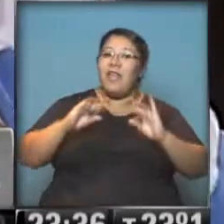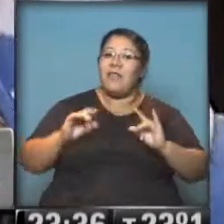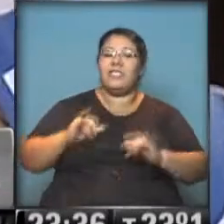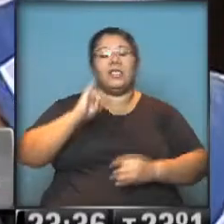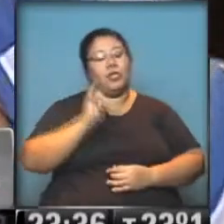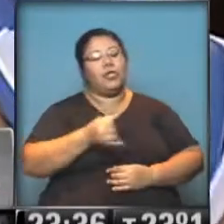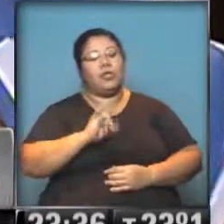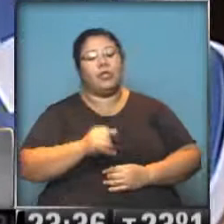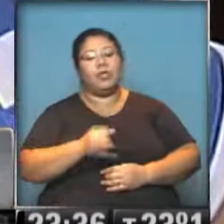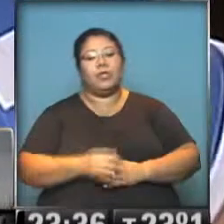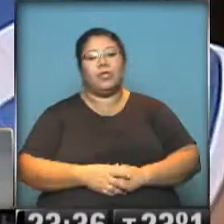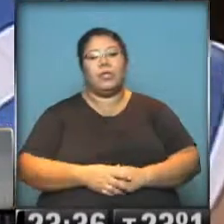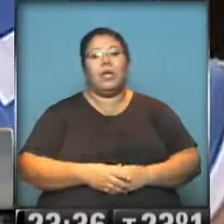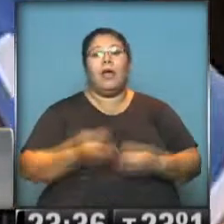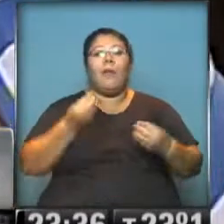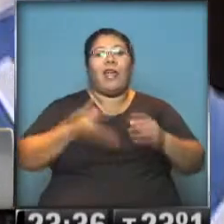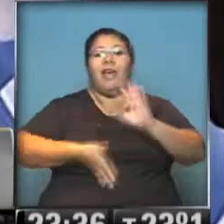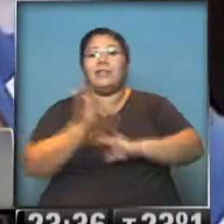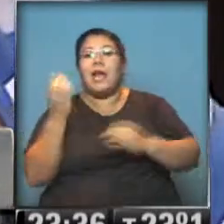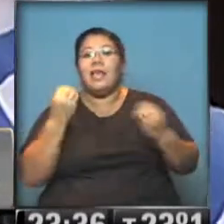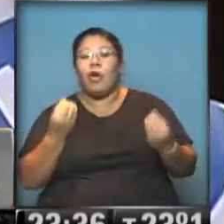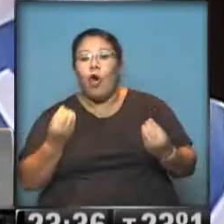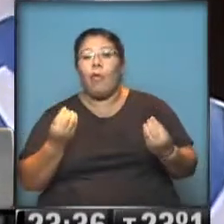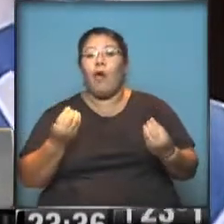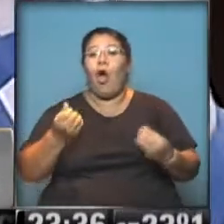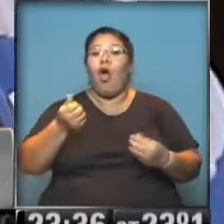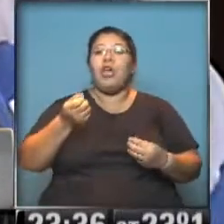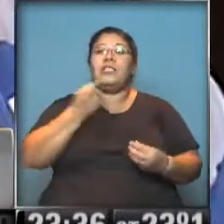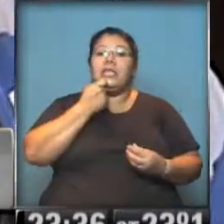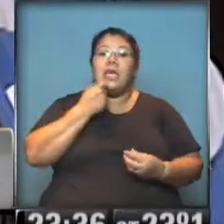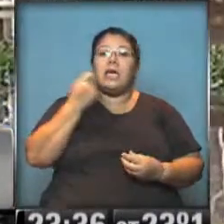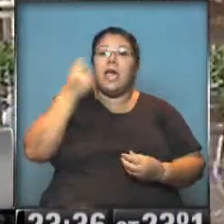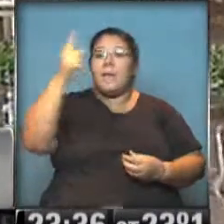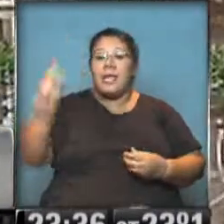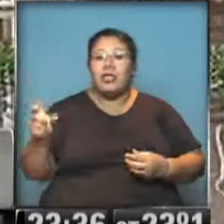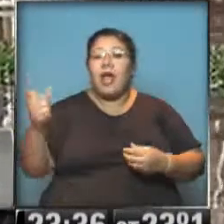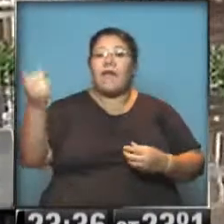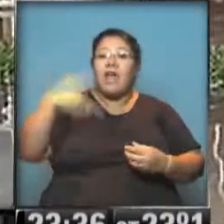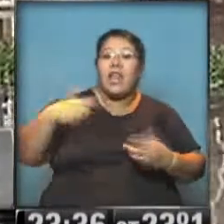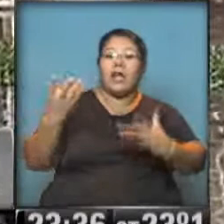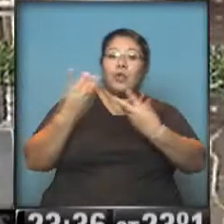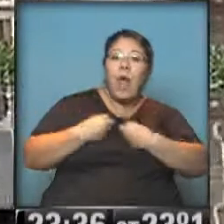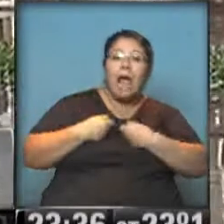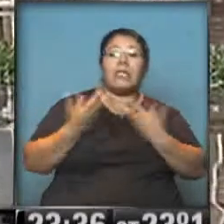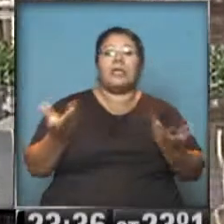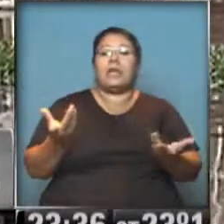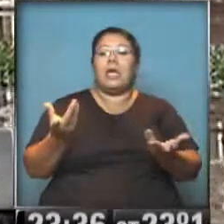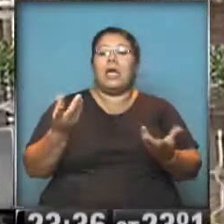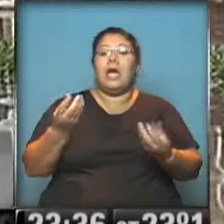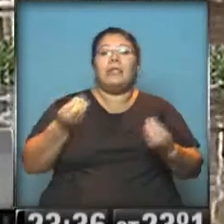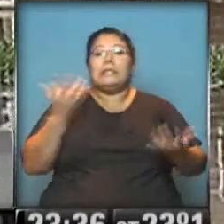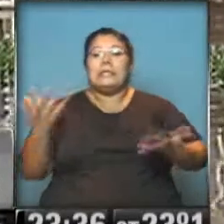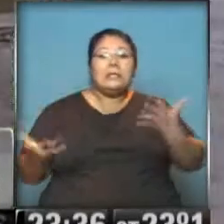se complica porque no sabes cómo salir, no sabes si te vienen a rescatar o no. No tenés ni idea para dónde disparar